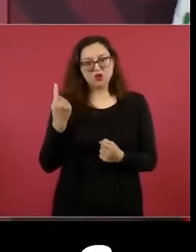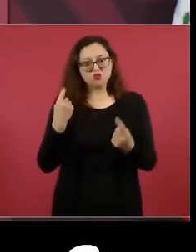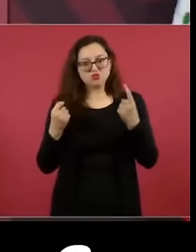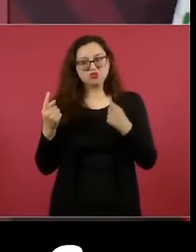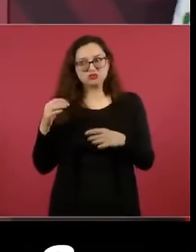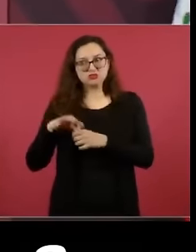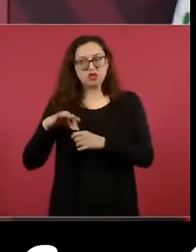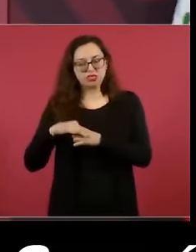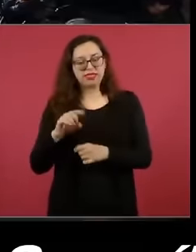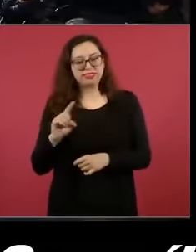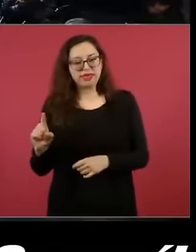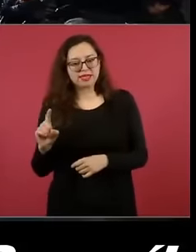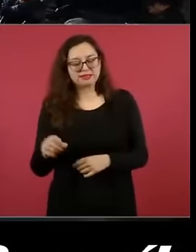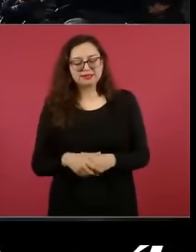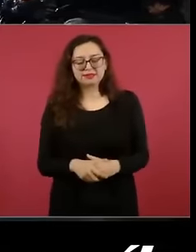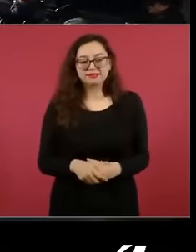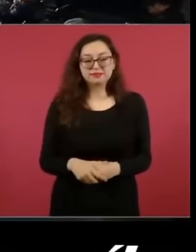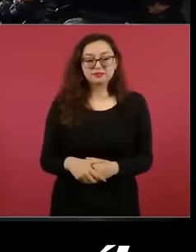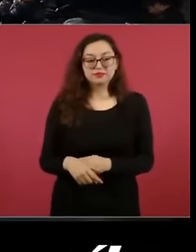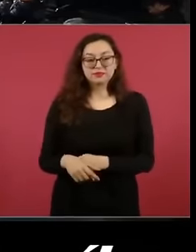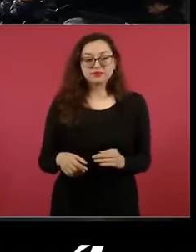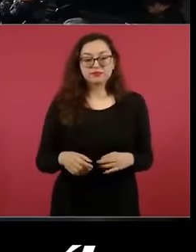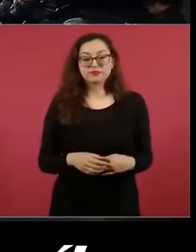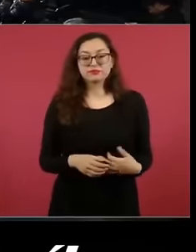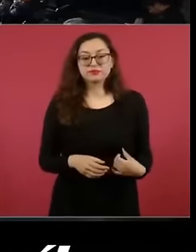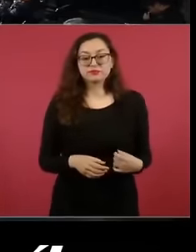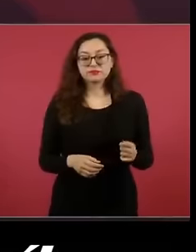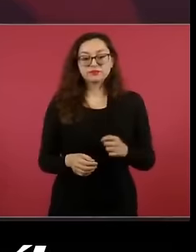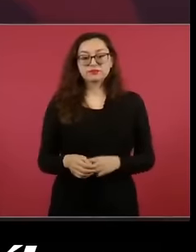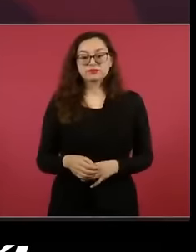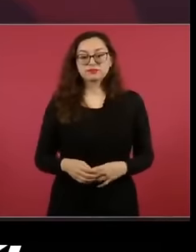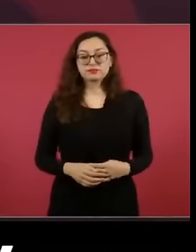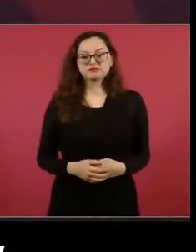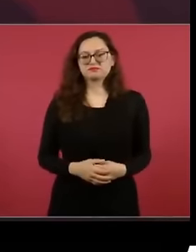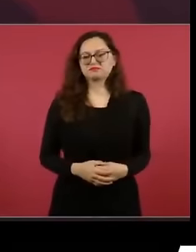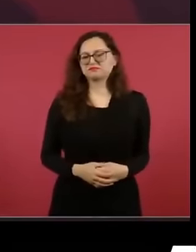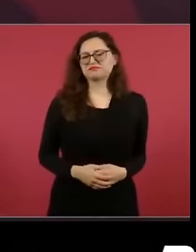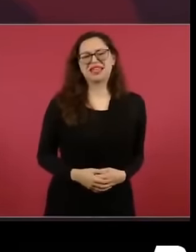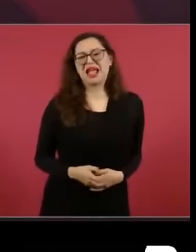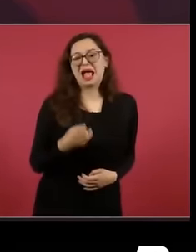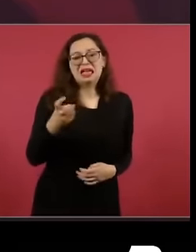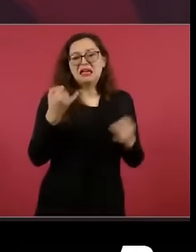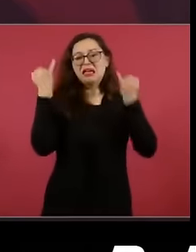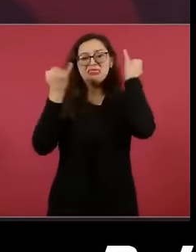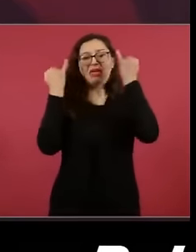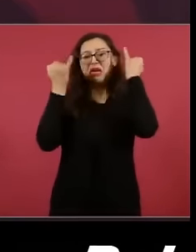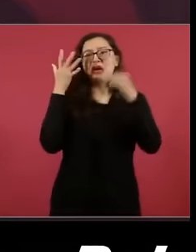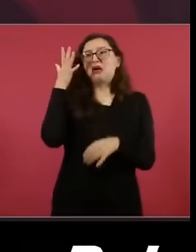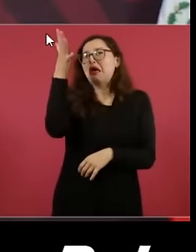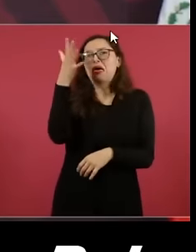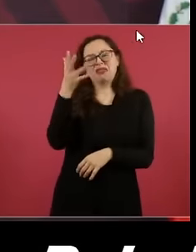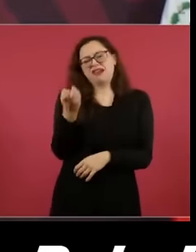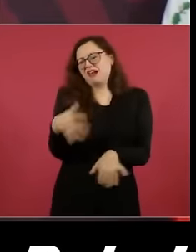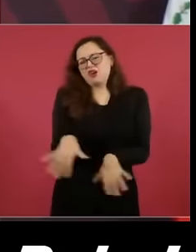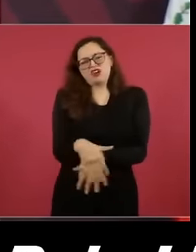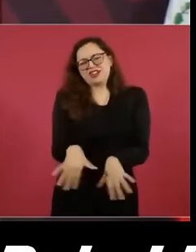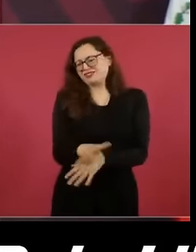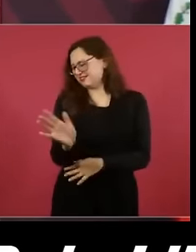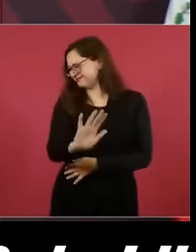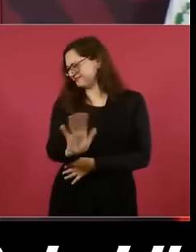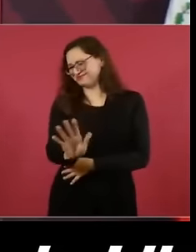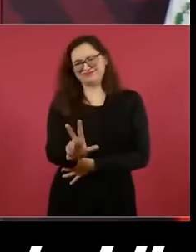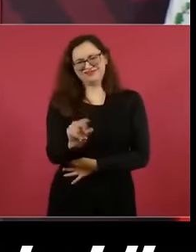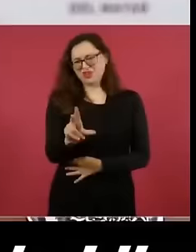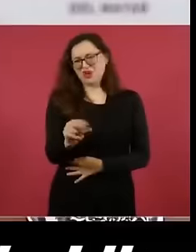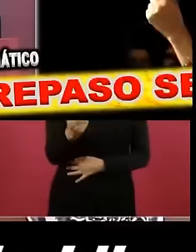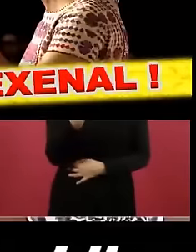más importantes para que la gente las las comprendamos como yo quisiera que las las quisiera comprenderlas a veces no eh Y respecto a lo que dice el